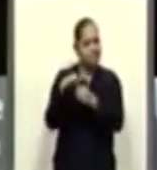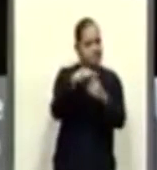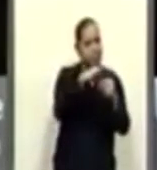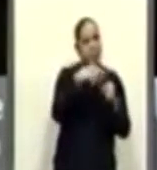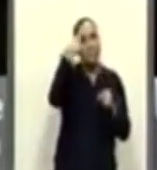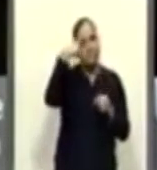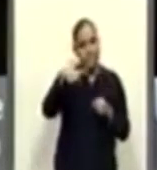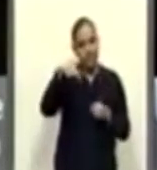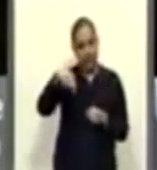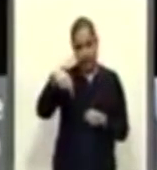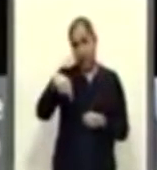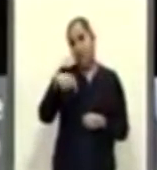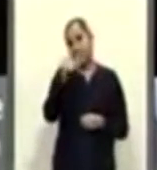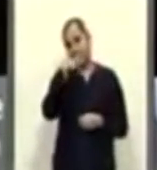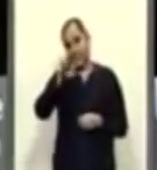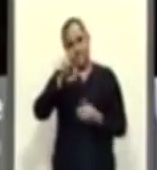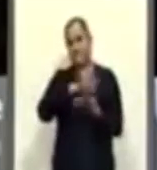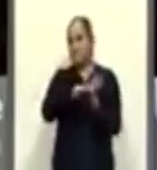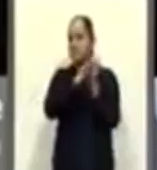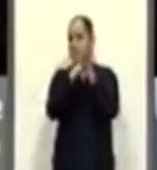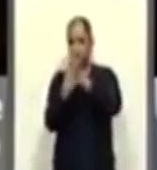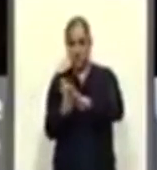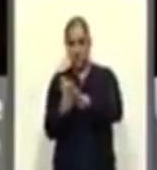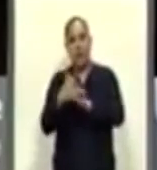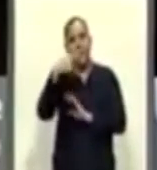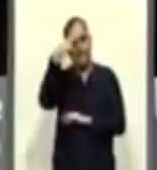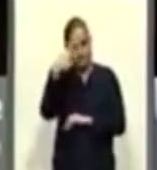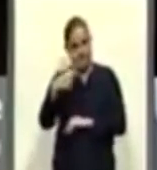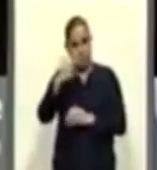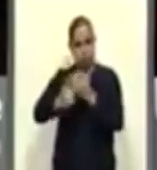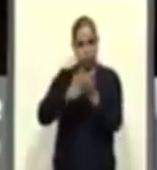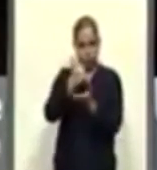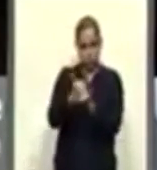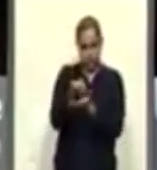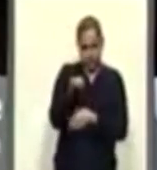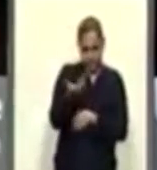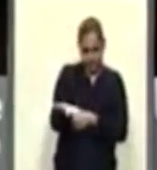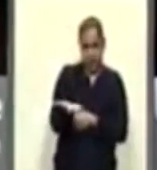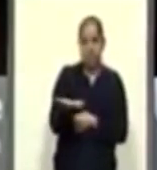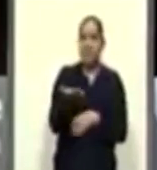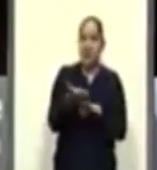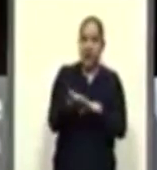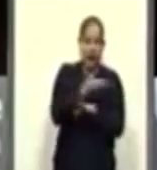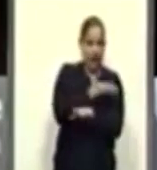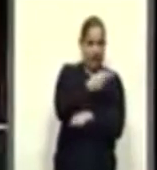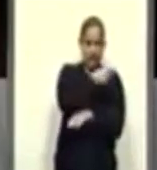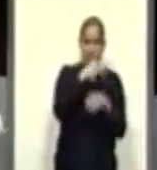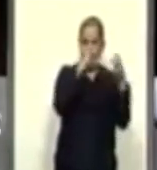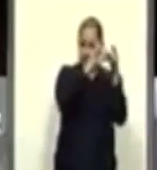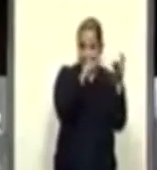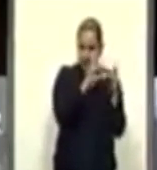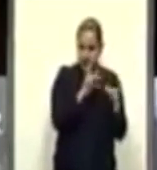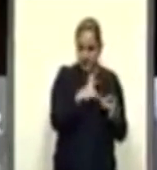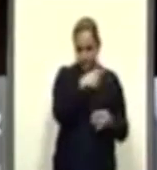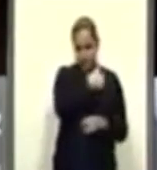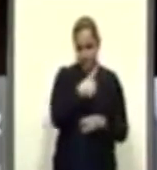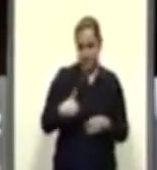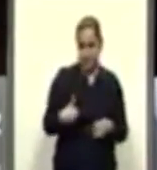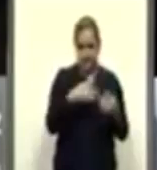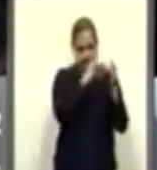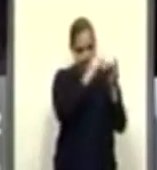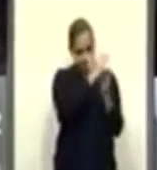la Ciudad de México, en una forma inapelable, como aquí lo explicó el presidente de la